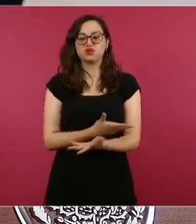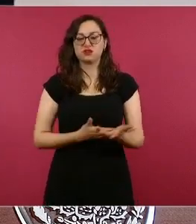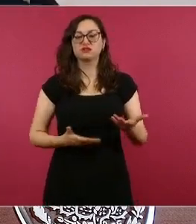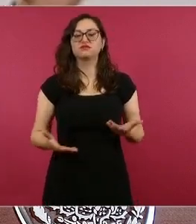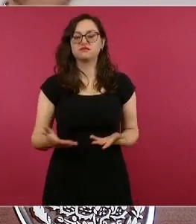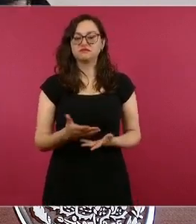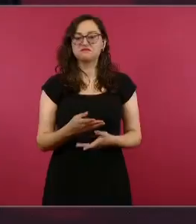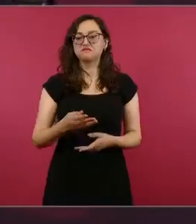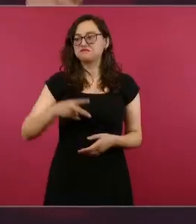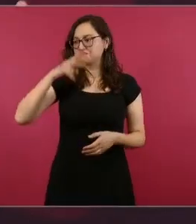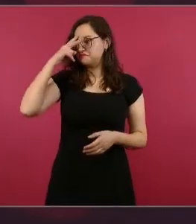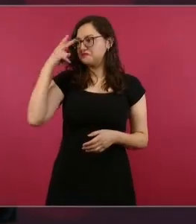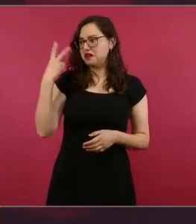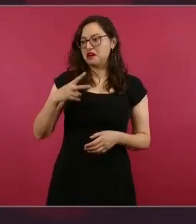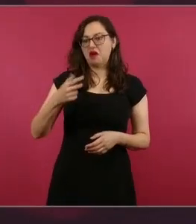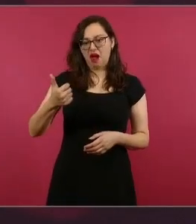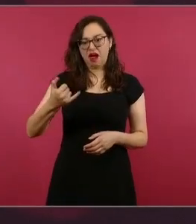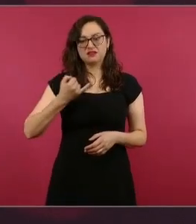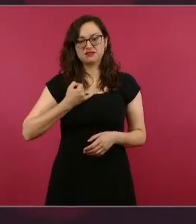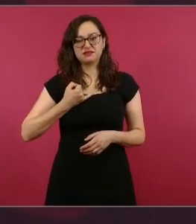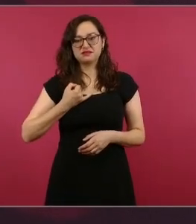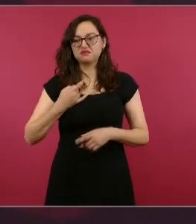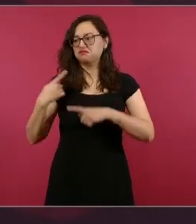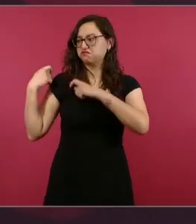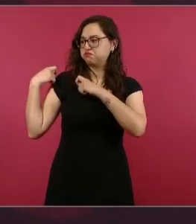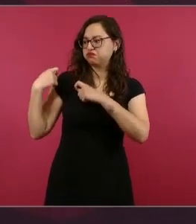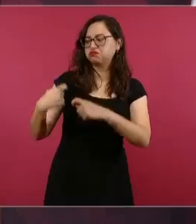Esa es nuestra idiosincrasia.